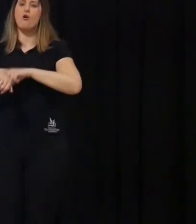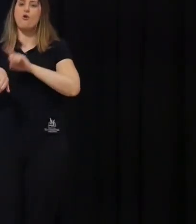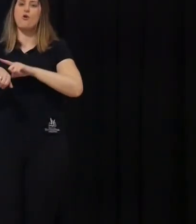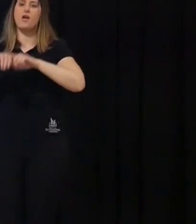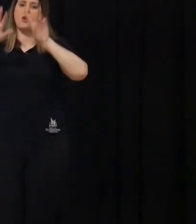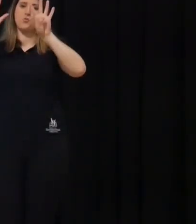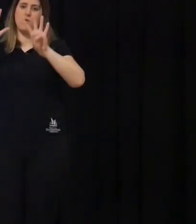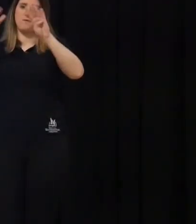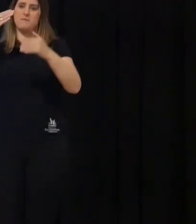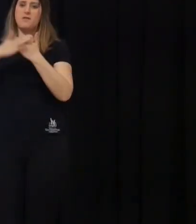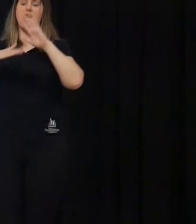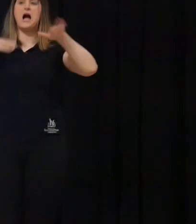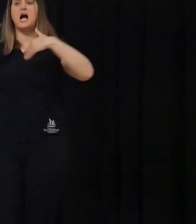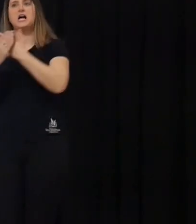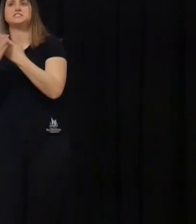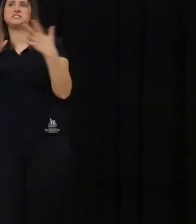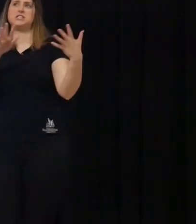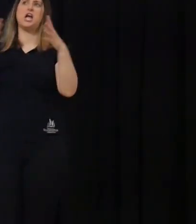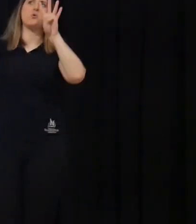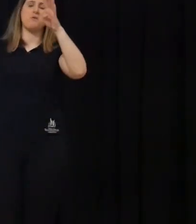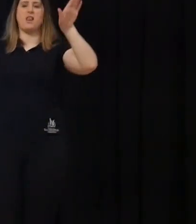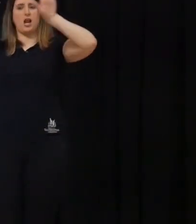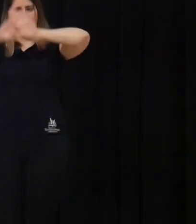9 hasta las 9 de